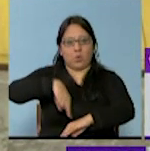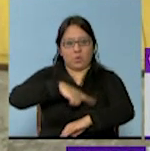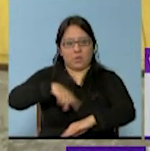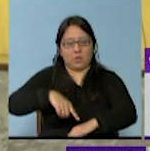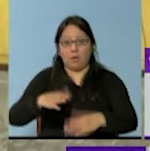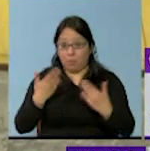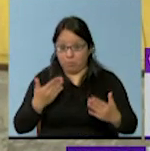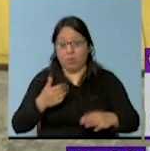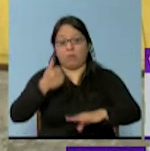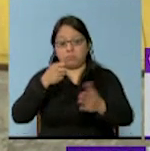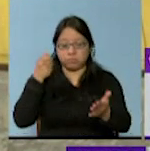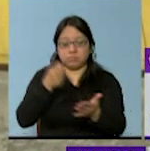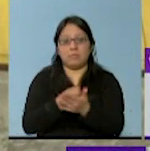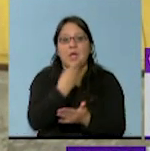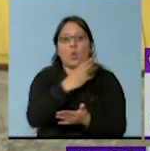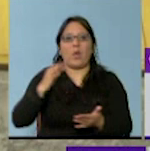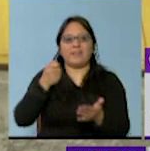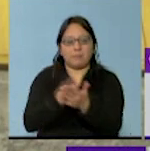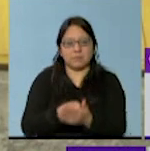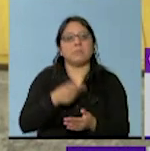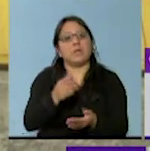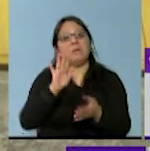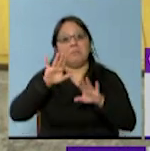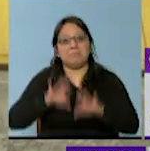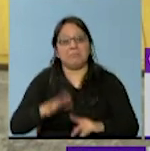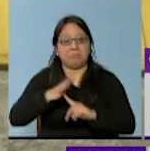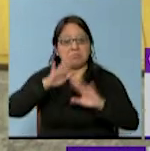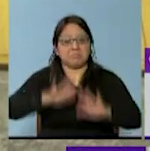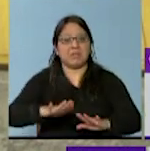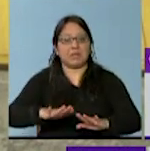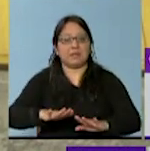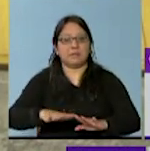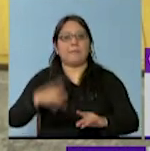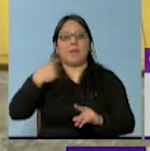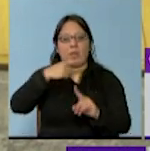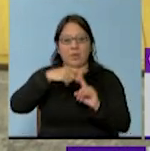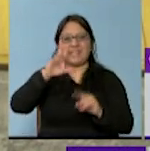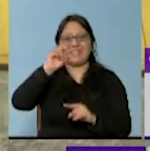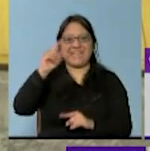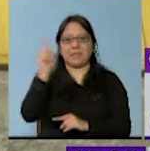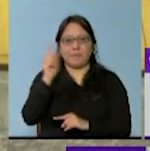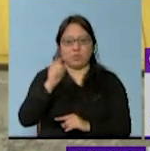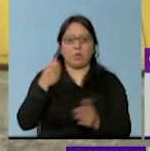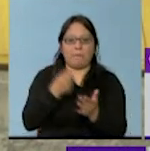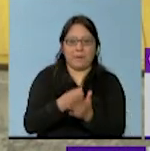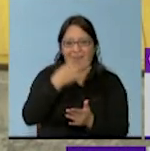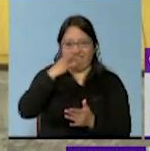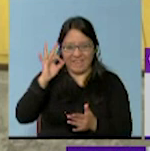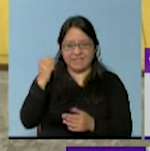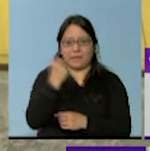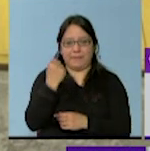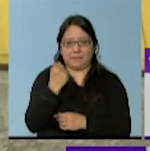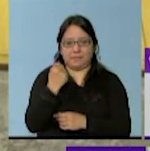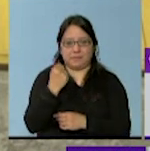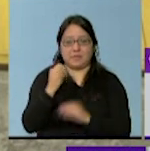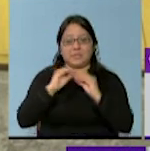estar acá y vas a pagar 40 pesos posteriormente vas pagando cada media hora 20 pesos pero solamente esto es hasta las 4 horas